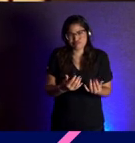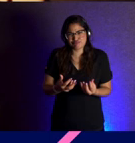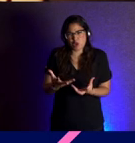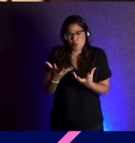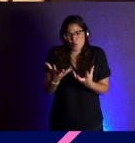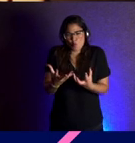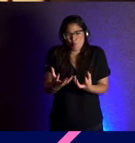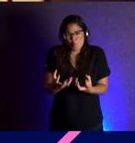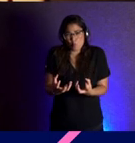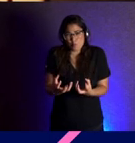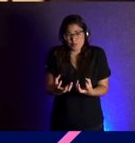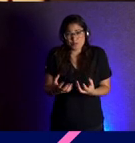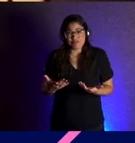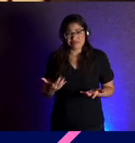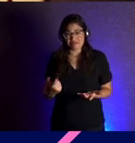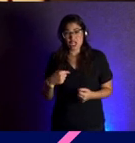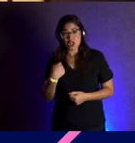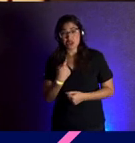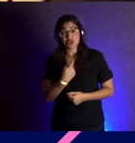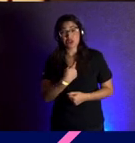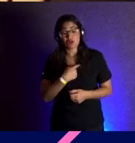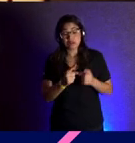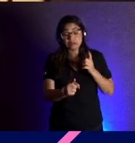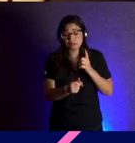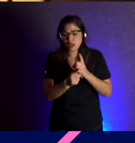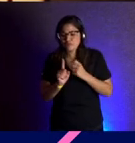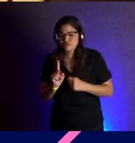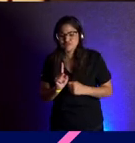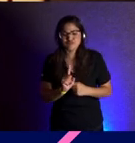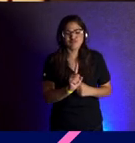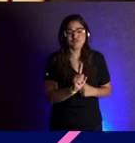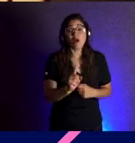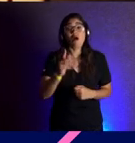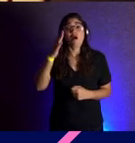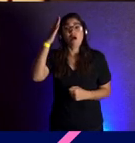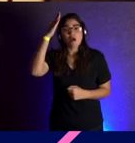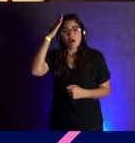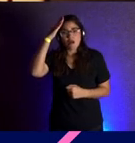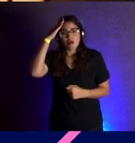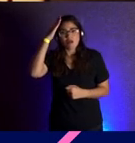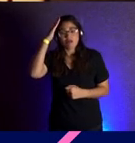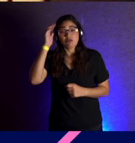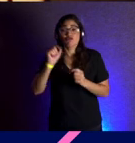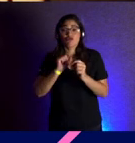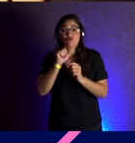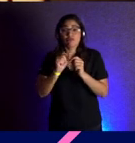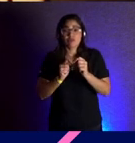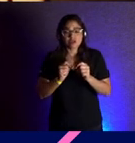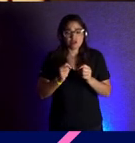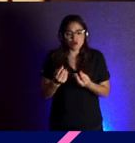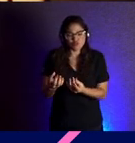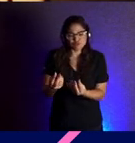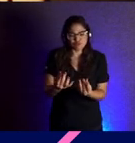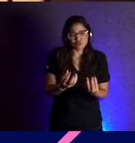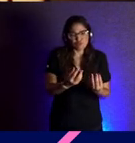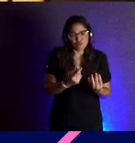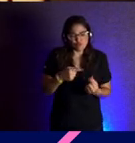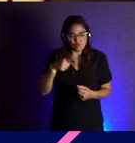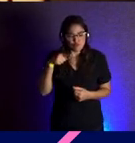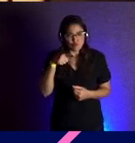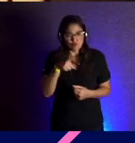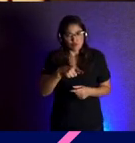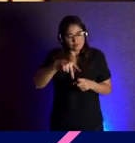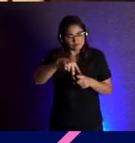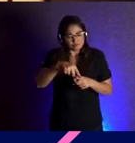cosa clave, gracias a trabajar con un experto en el tema, que el fuego es antrópico, es una herramienta que usa